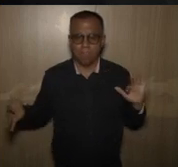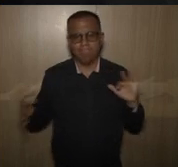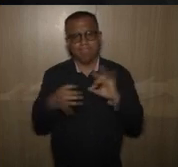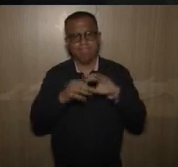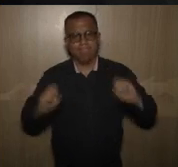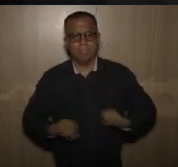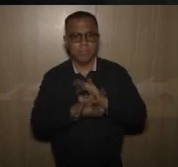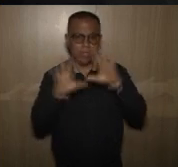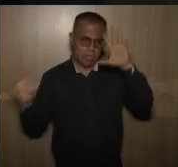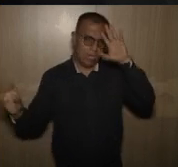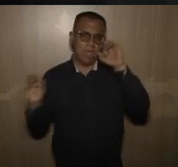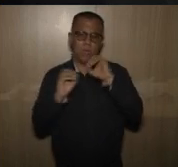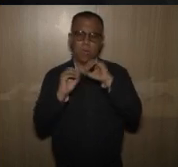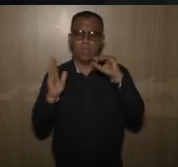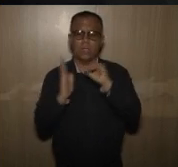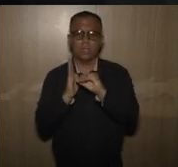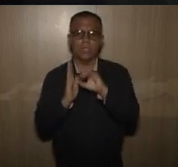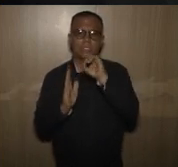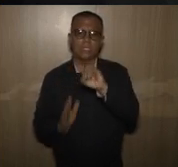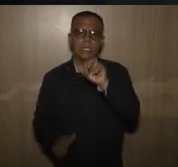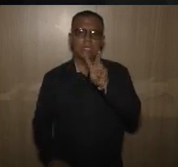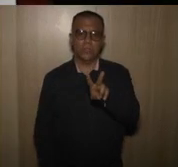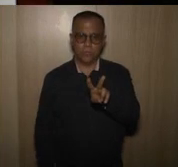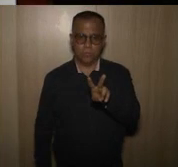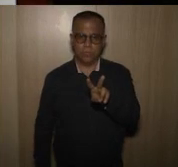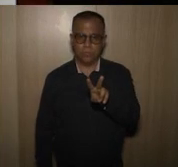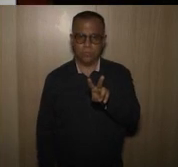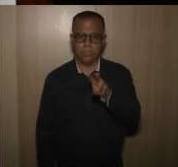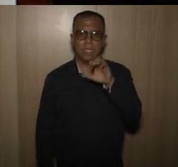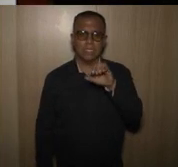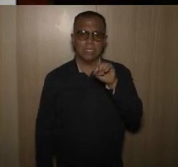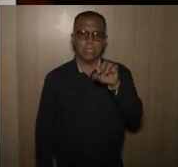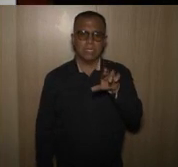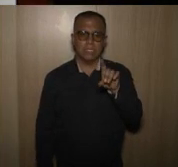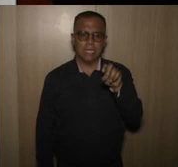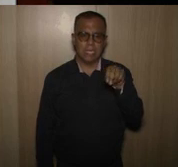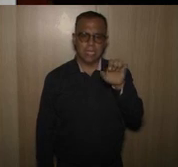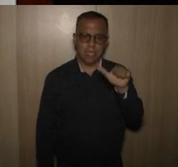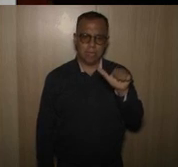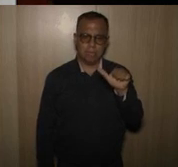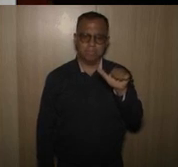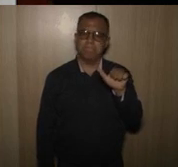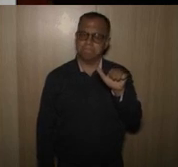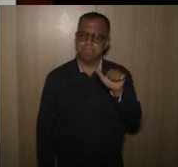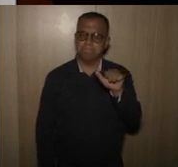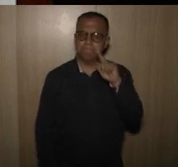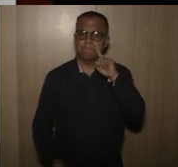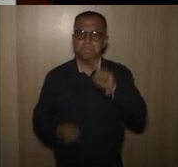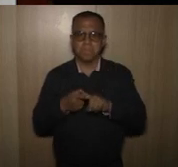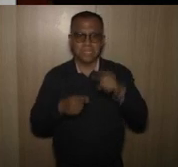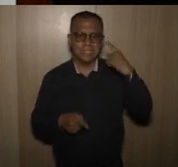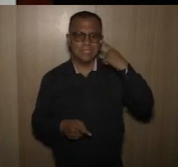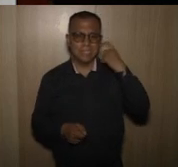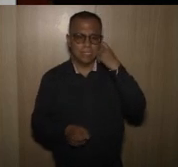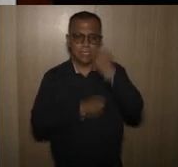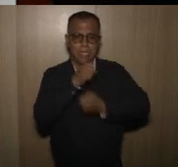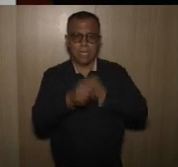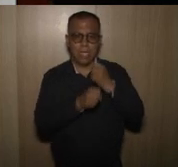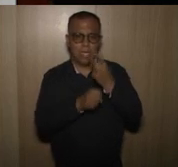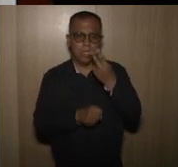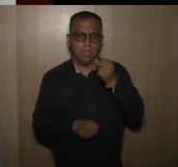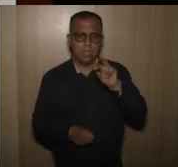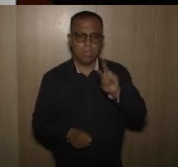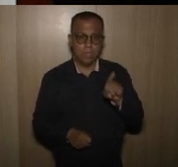con el acuerdo 02 del CESU, del CNA. Esto es el reto en el 2021 y